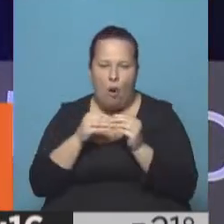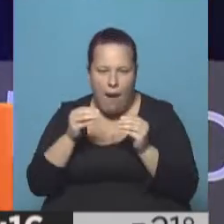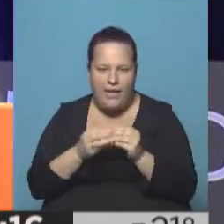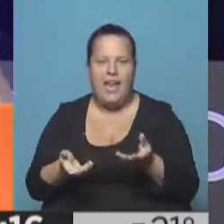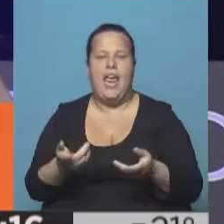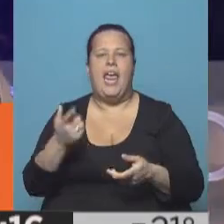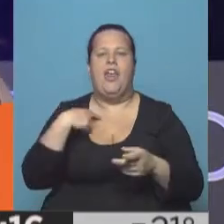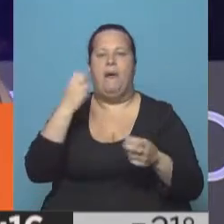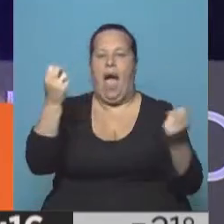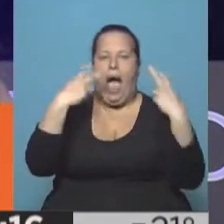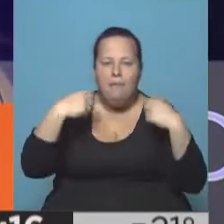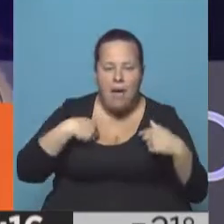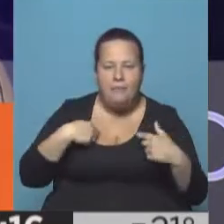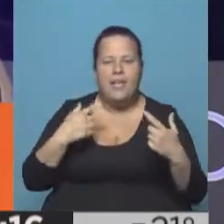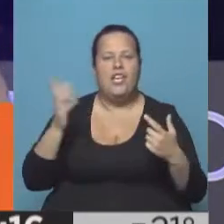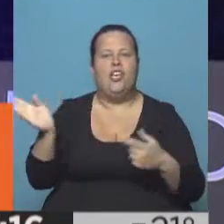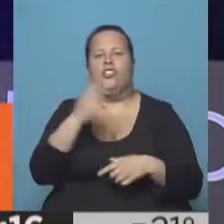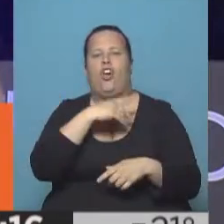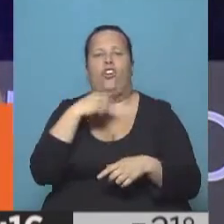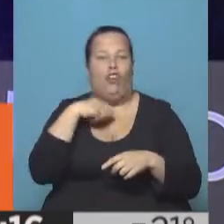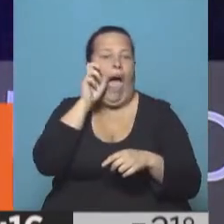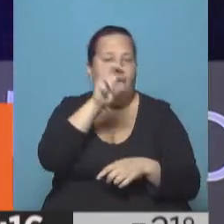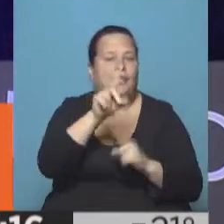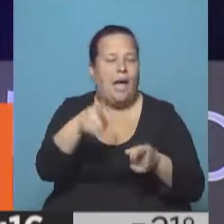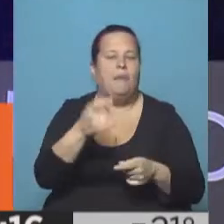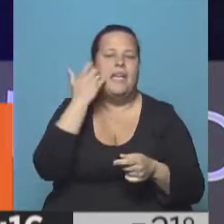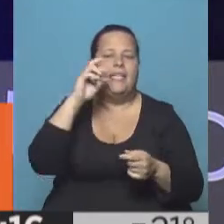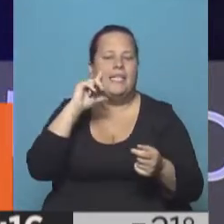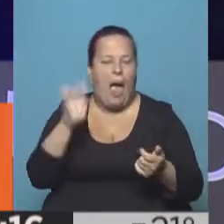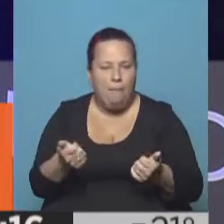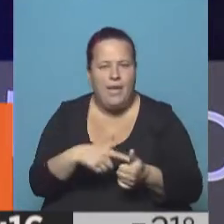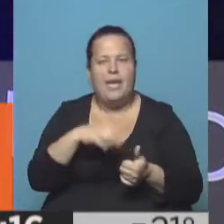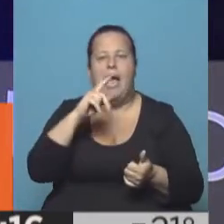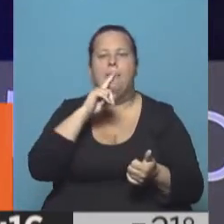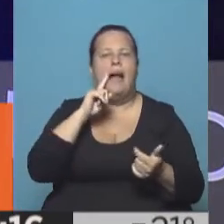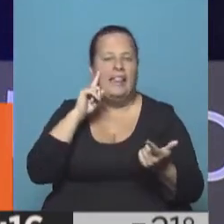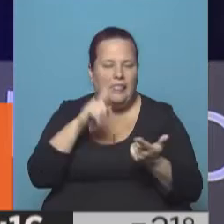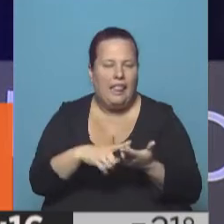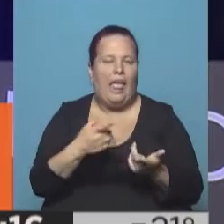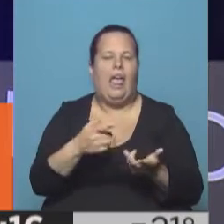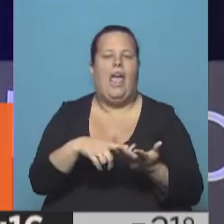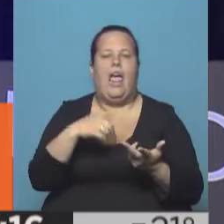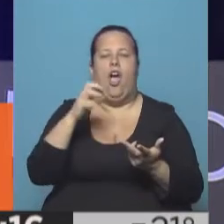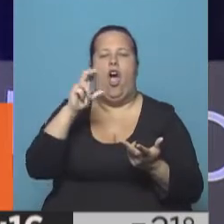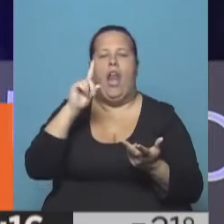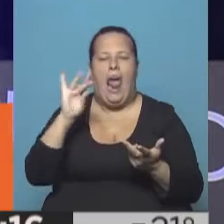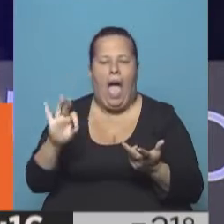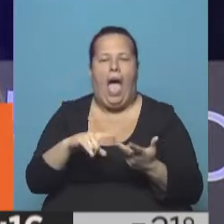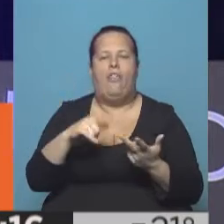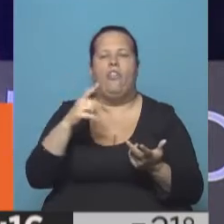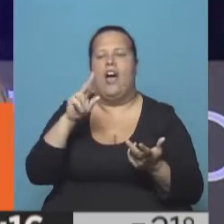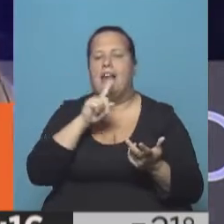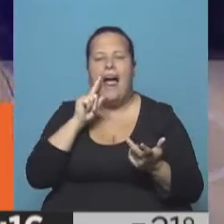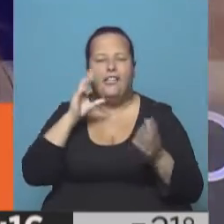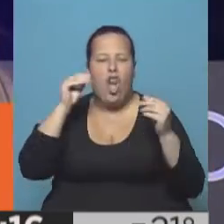mis admirados de todos esos artistas como yamila marité berbel y orlando veracruz julián ratti